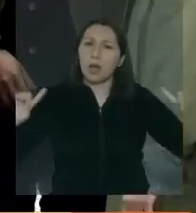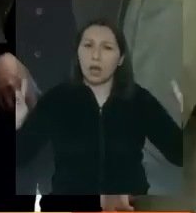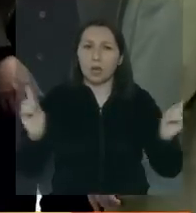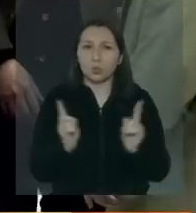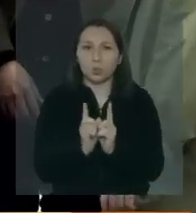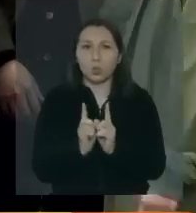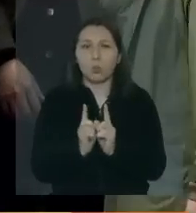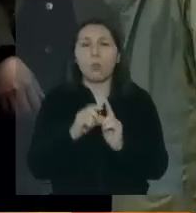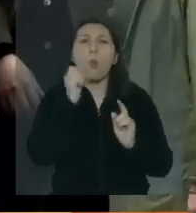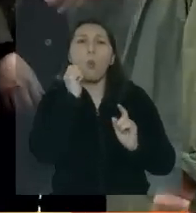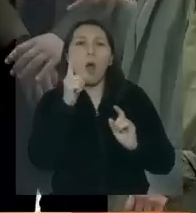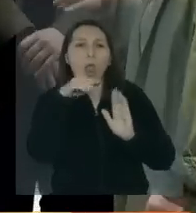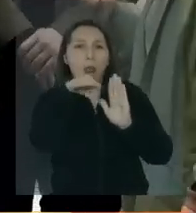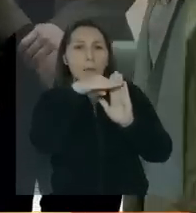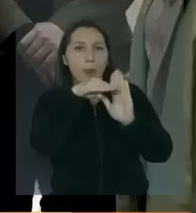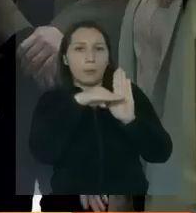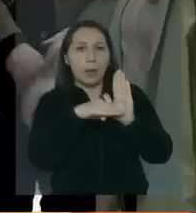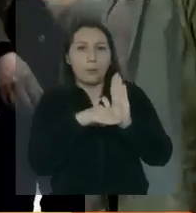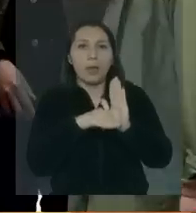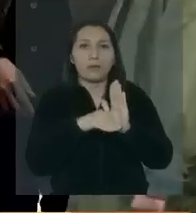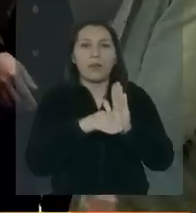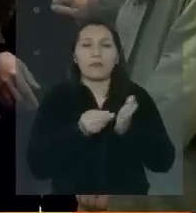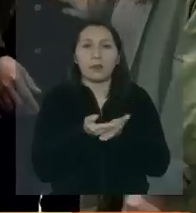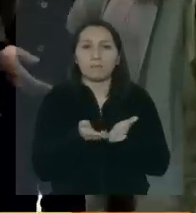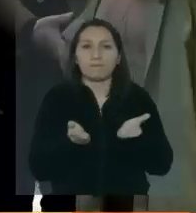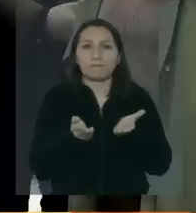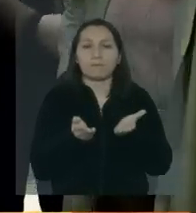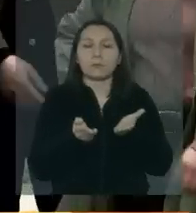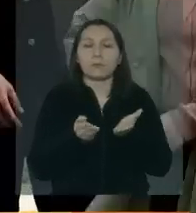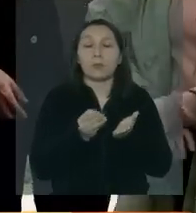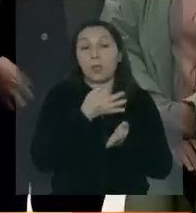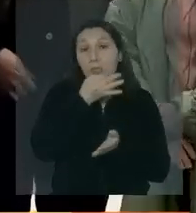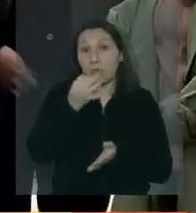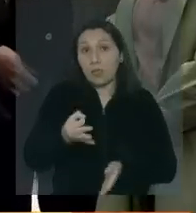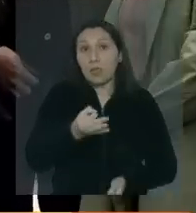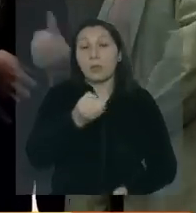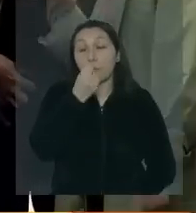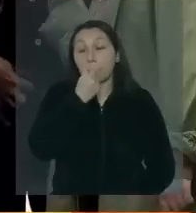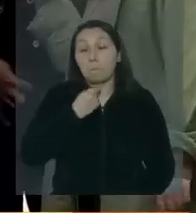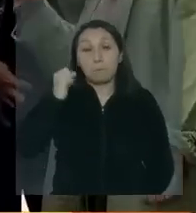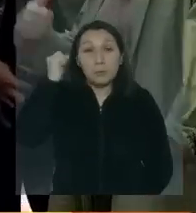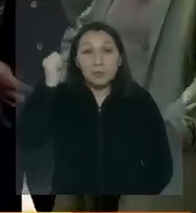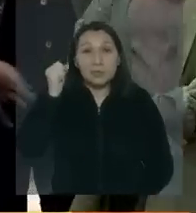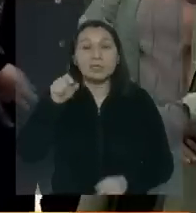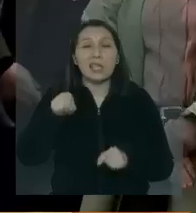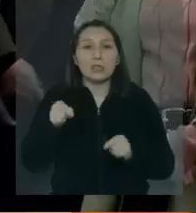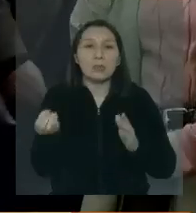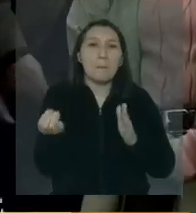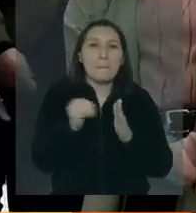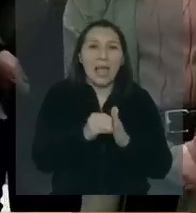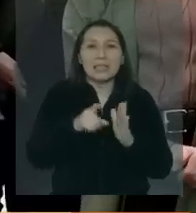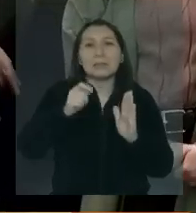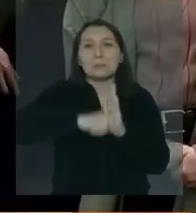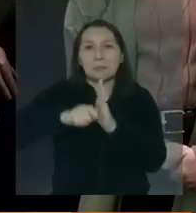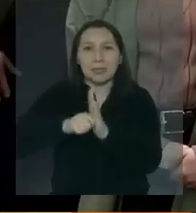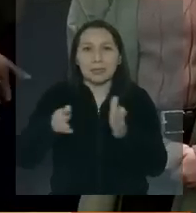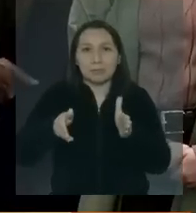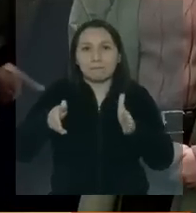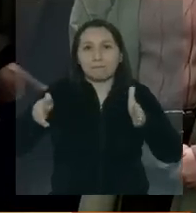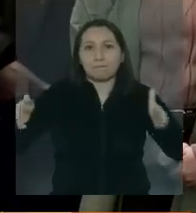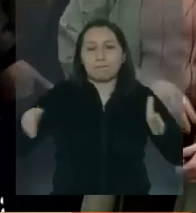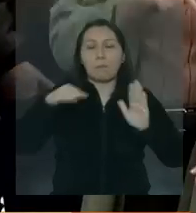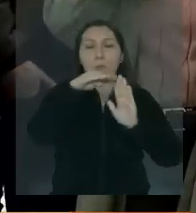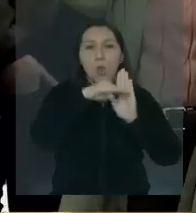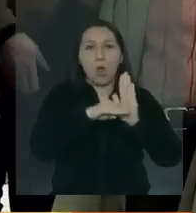Resumido las medidas que se están adoptando, como él señaló, esto es una extensión del